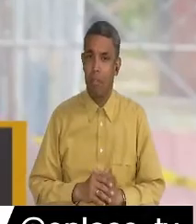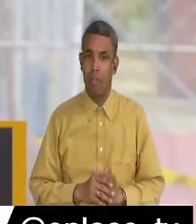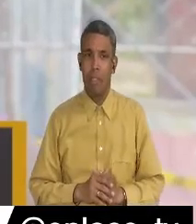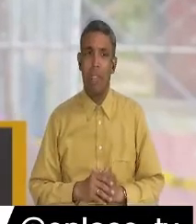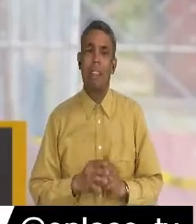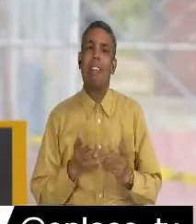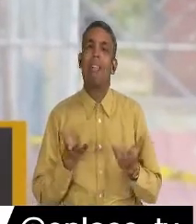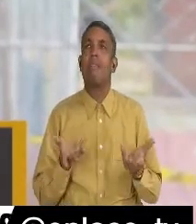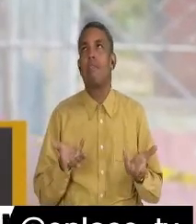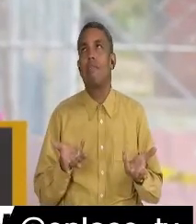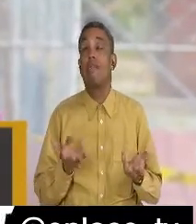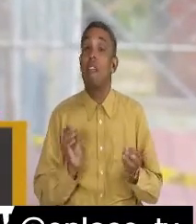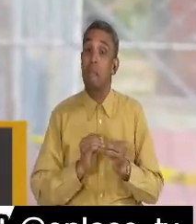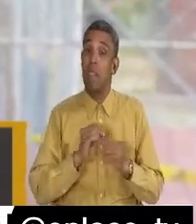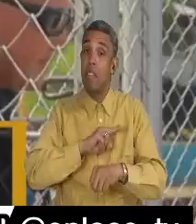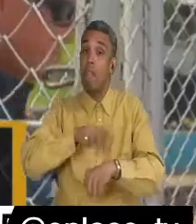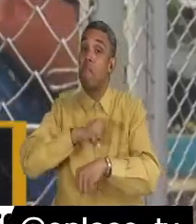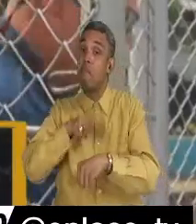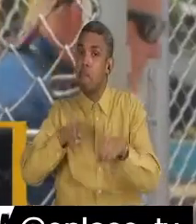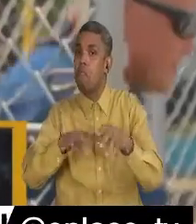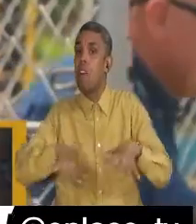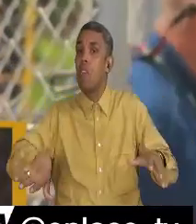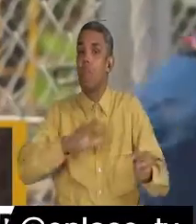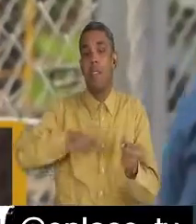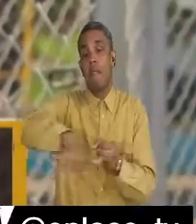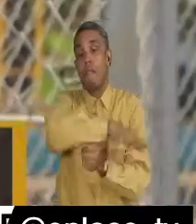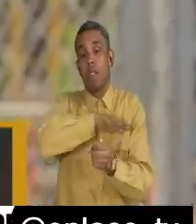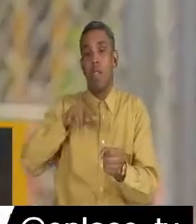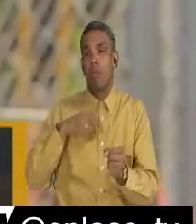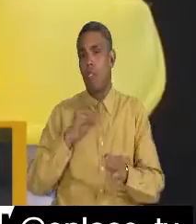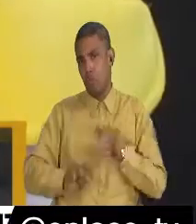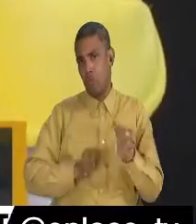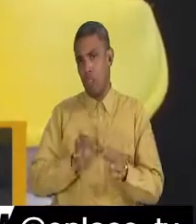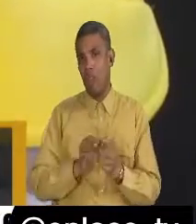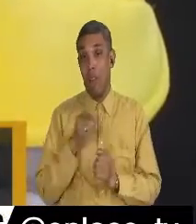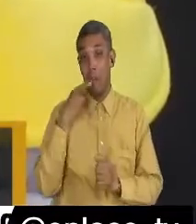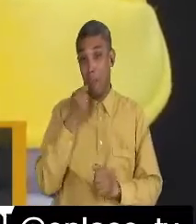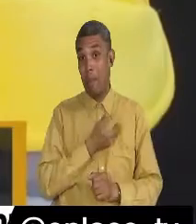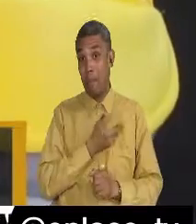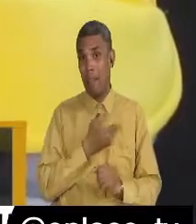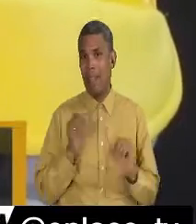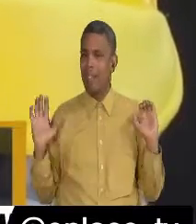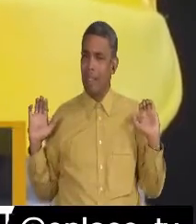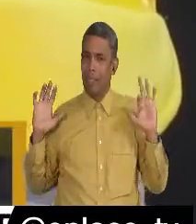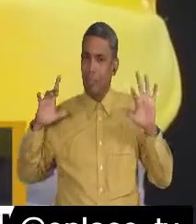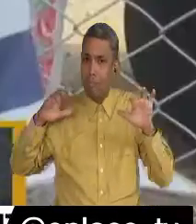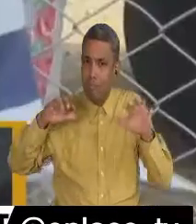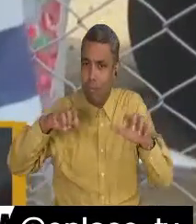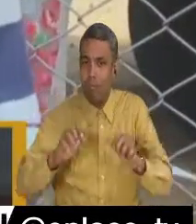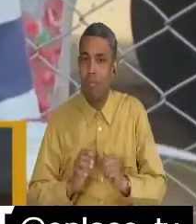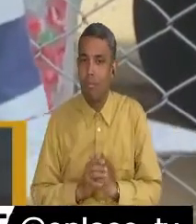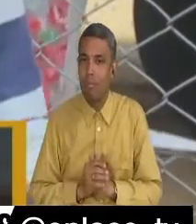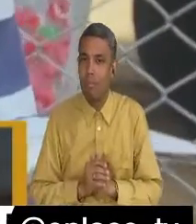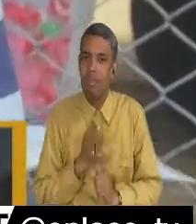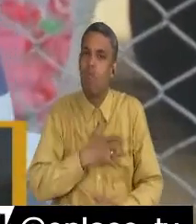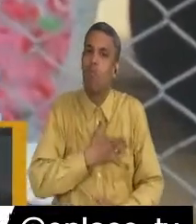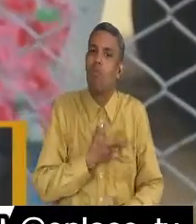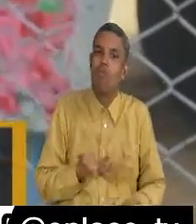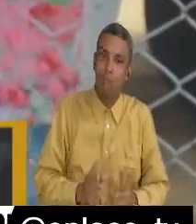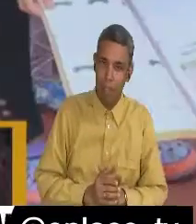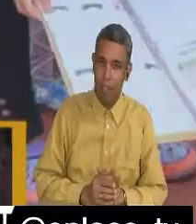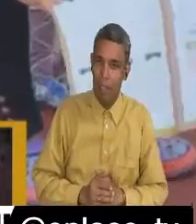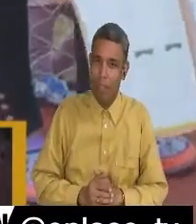Y de cuidar el medio ambiente. Entre tanto, padres de familia y los menores asistentes a la actividad ambiental aseguraron que con esas